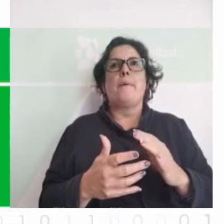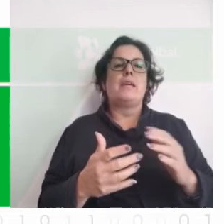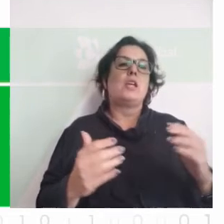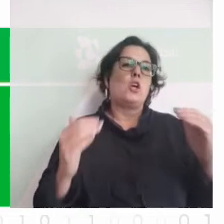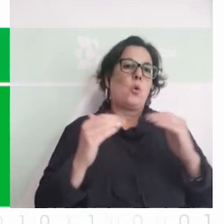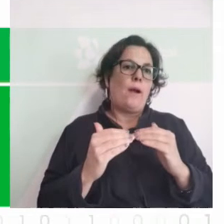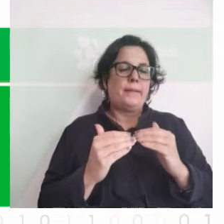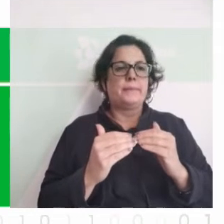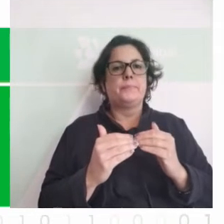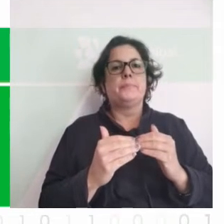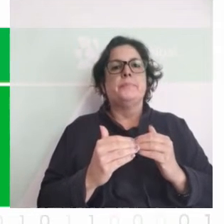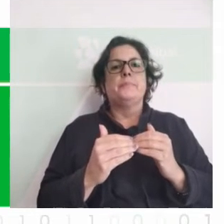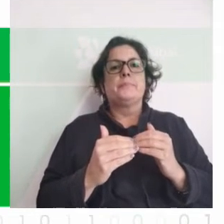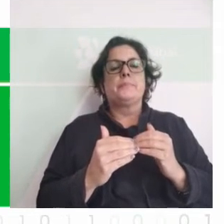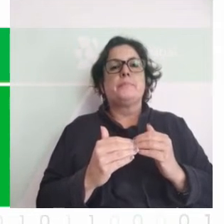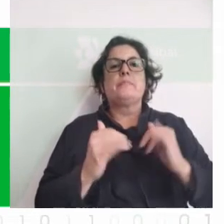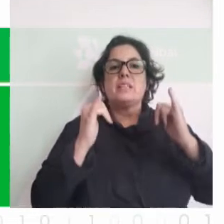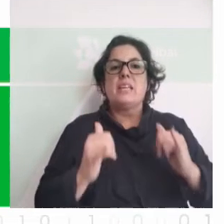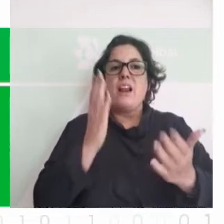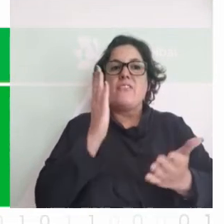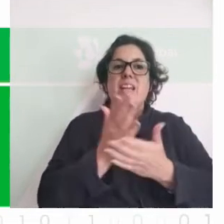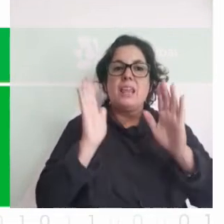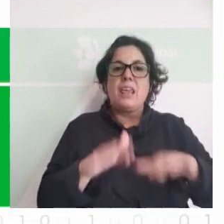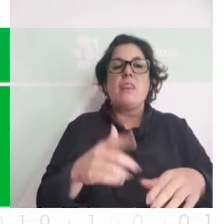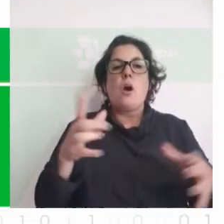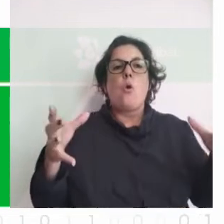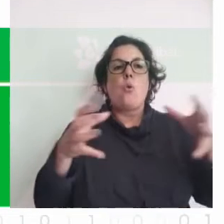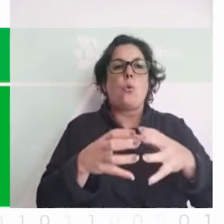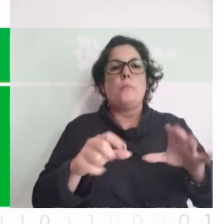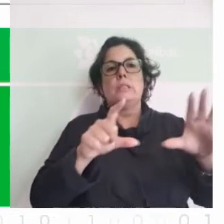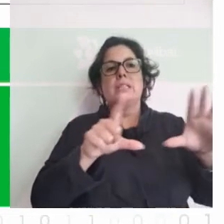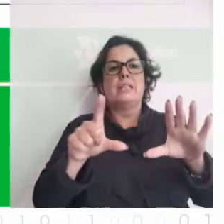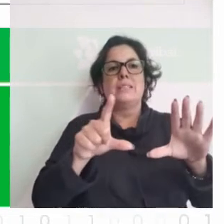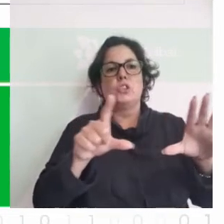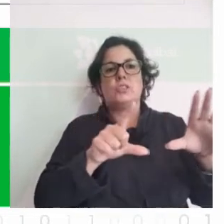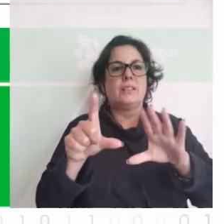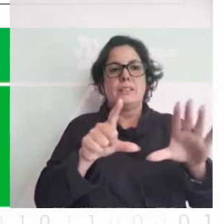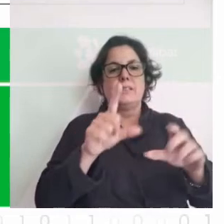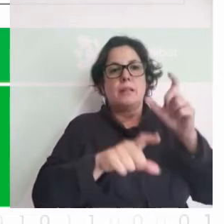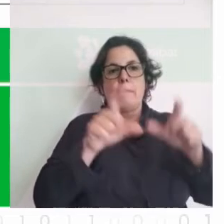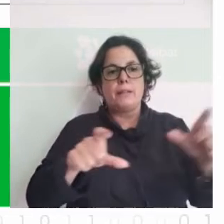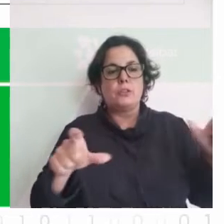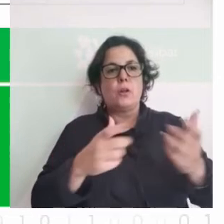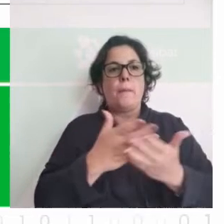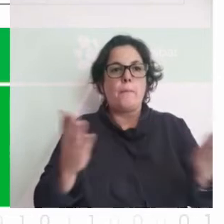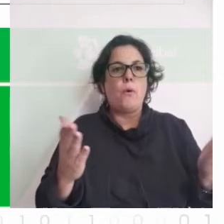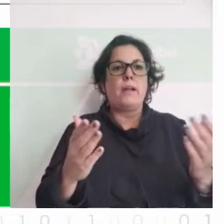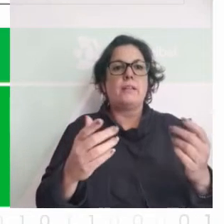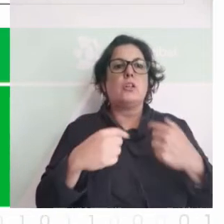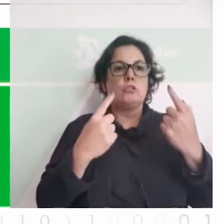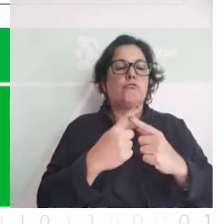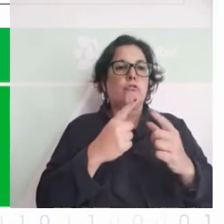iguales. Y nos queda al final un grupo de 777 personas en la muestra a las cuales